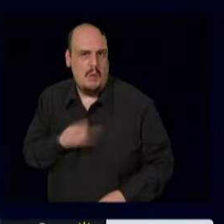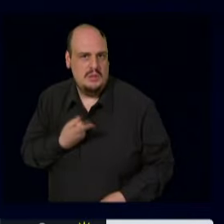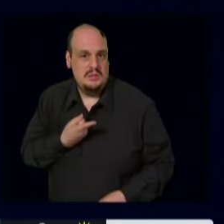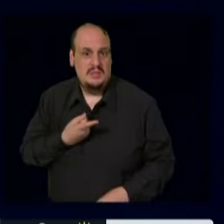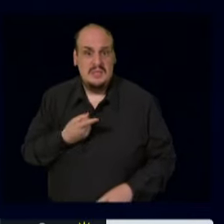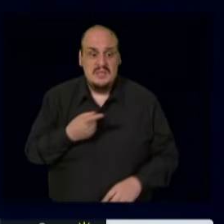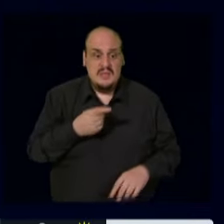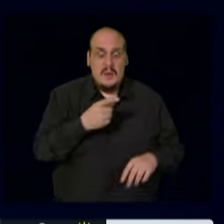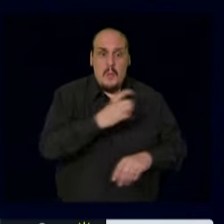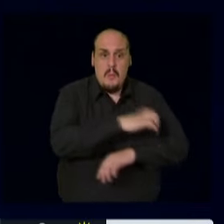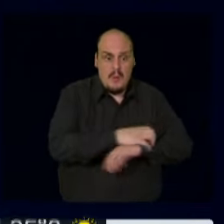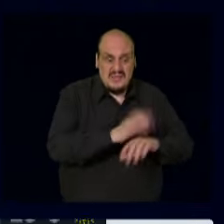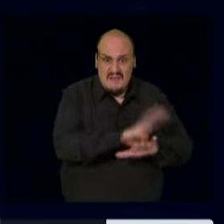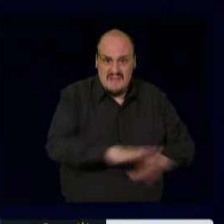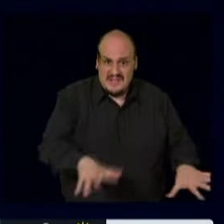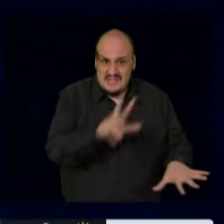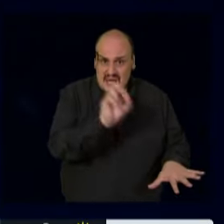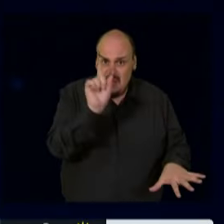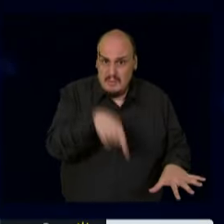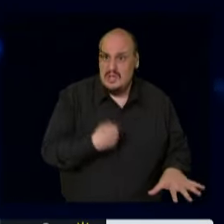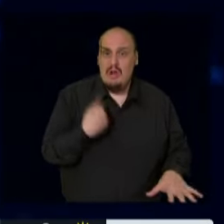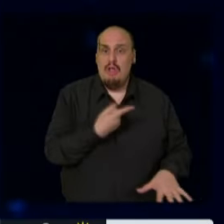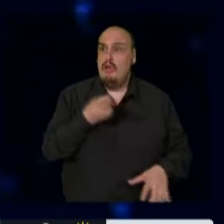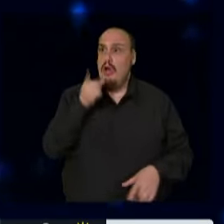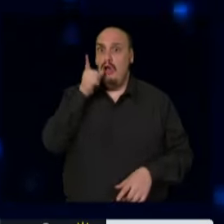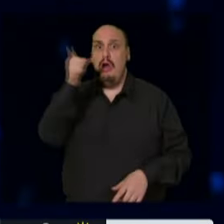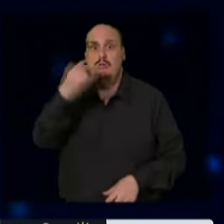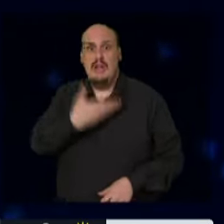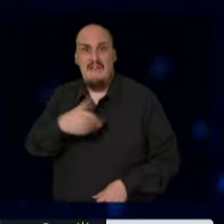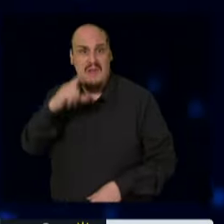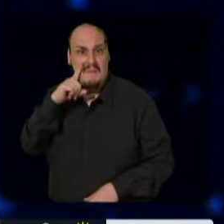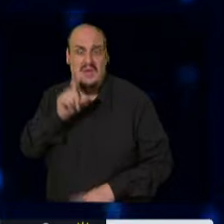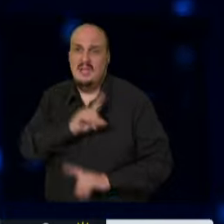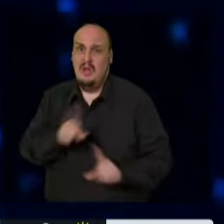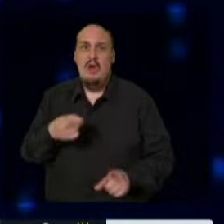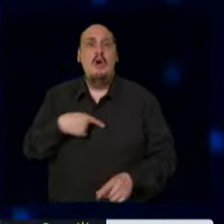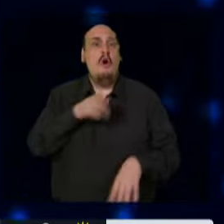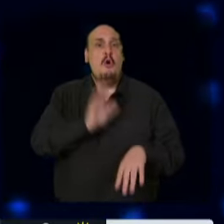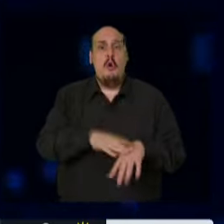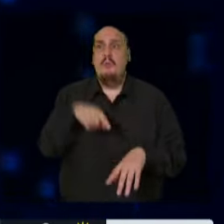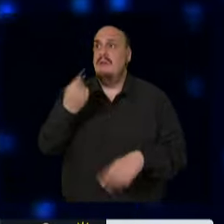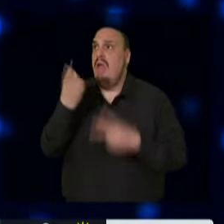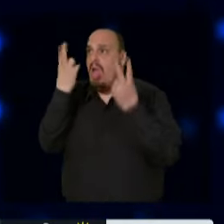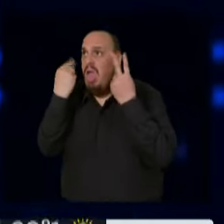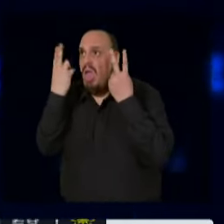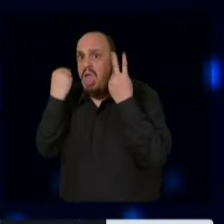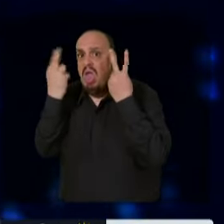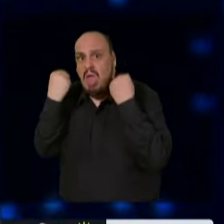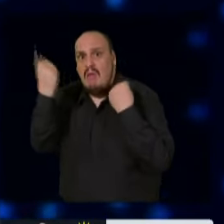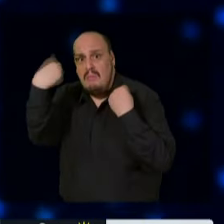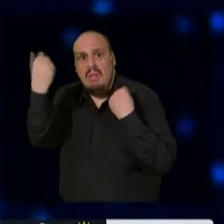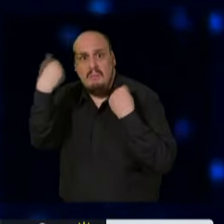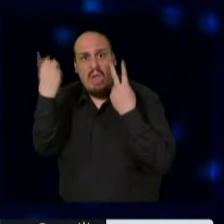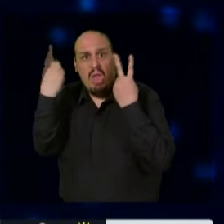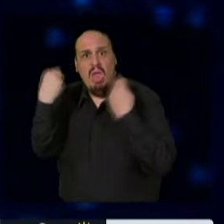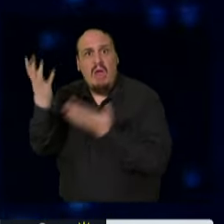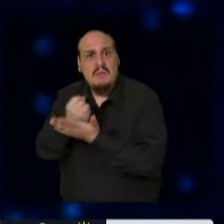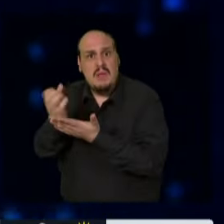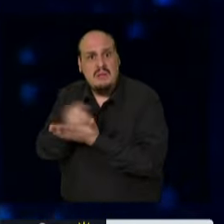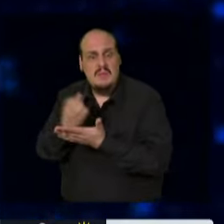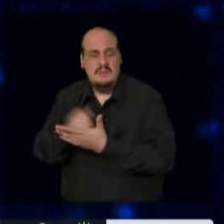infantil, no fue por enfrentar mucho al FMI, fue por seguir todas y cada una de sus recetas. Cuando